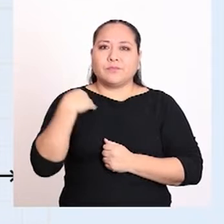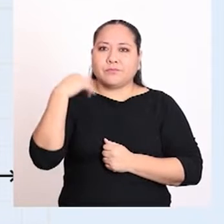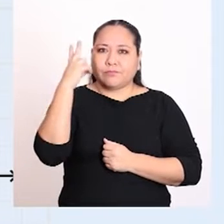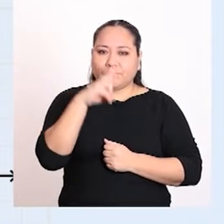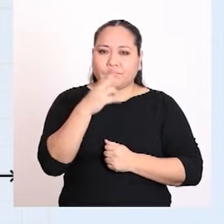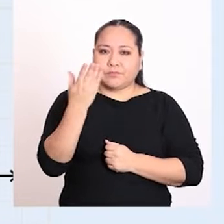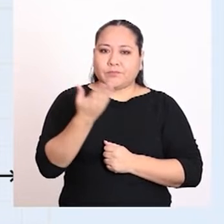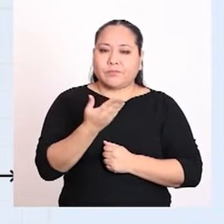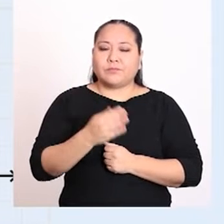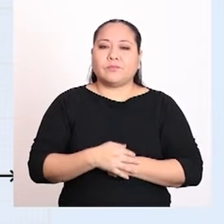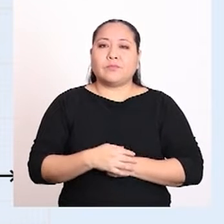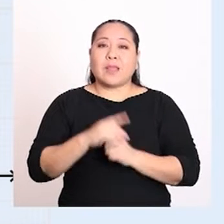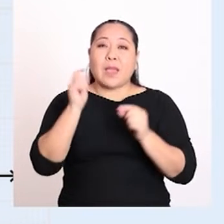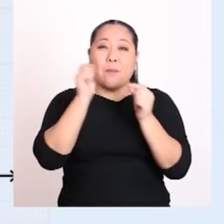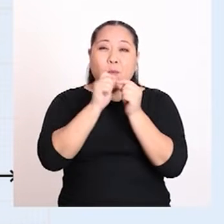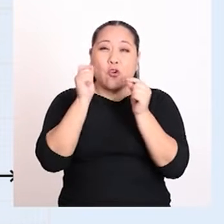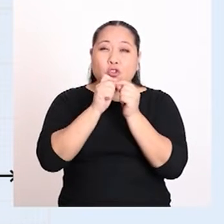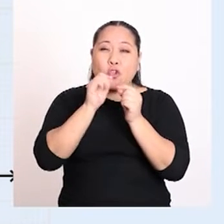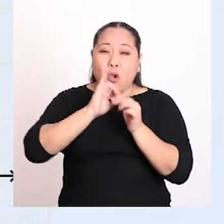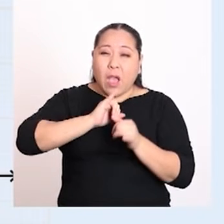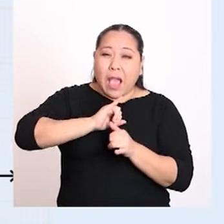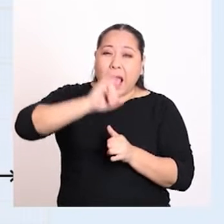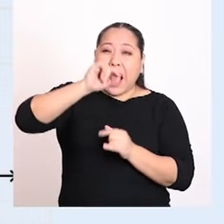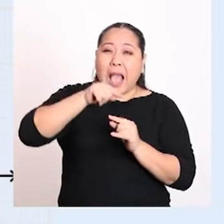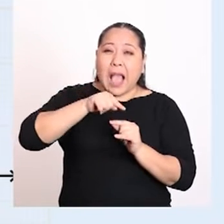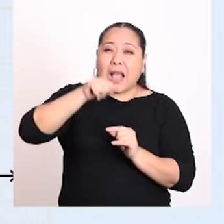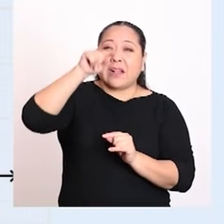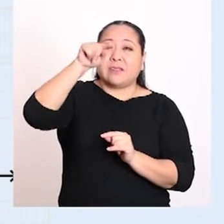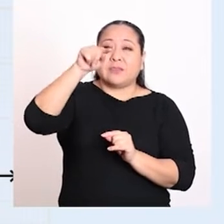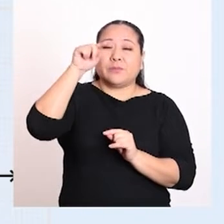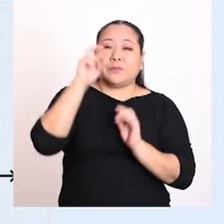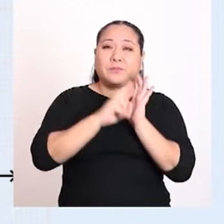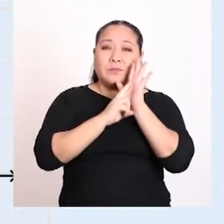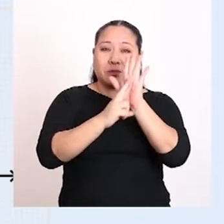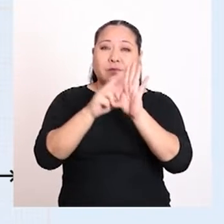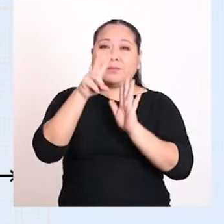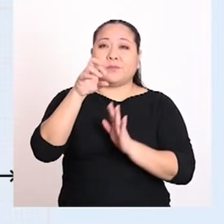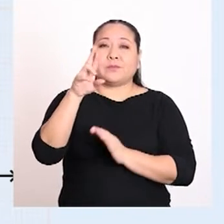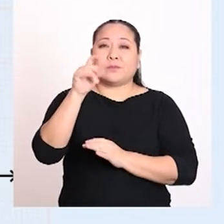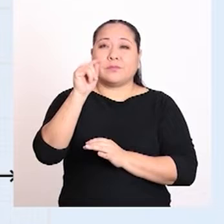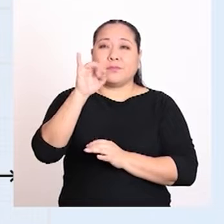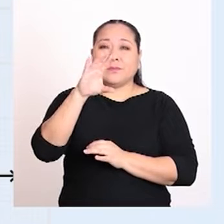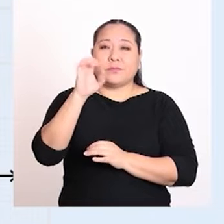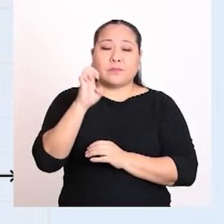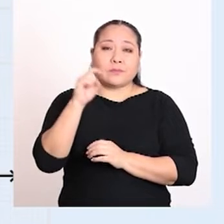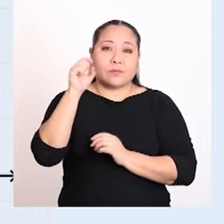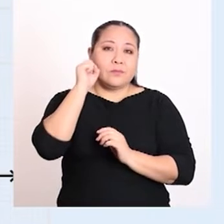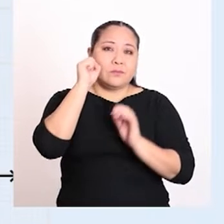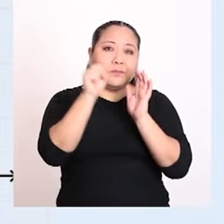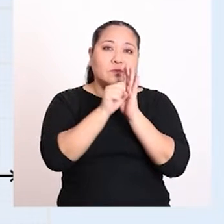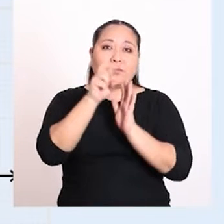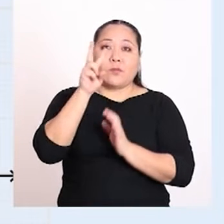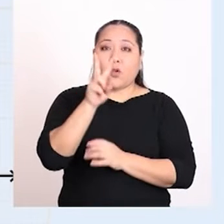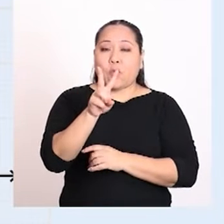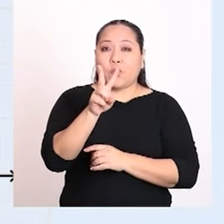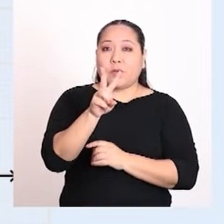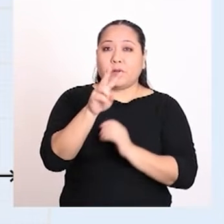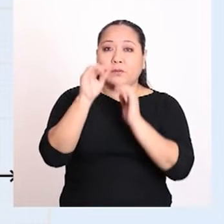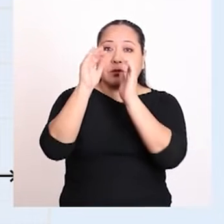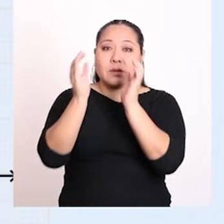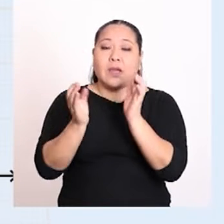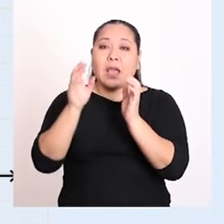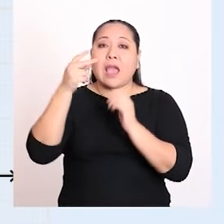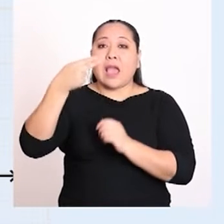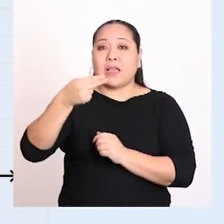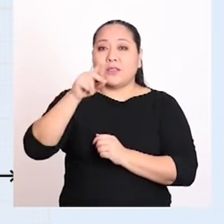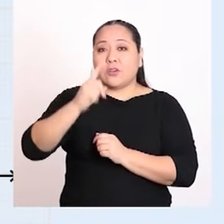Fijémonos, el punto más alto representa el vértice, que simbolizamos como V, H,